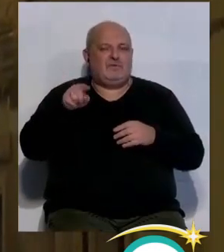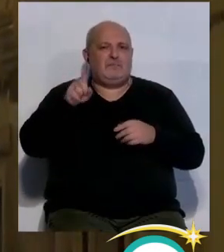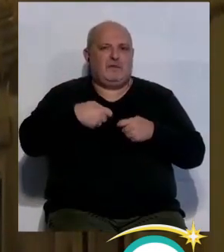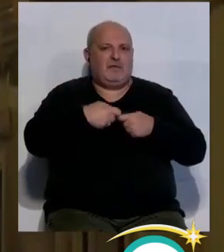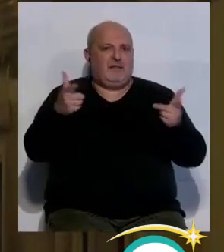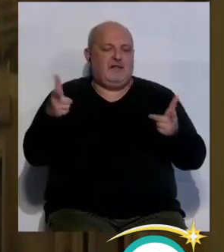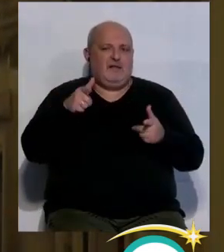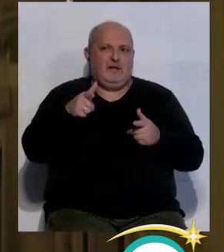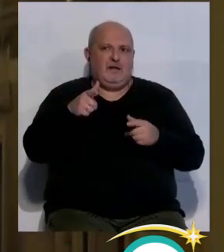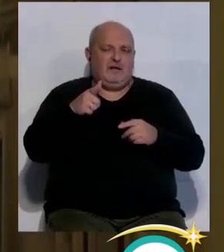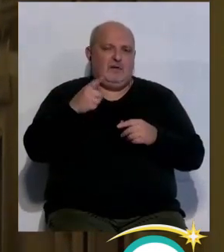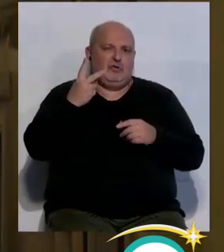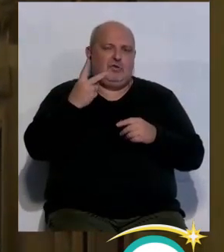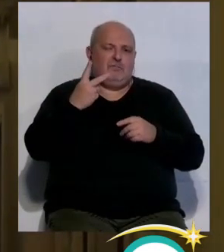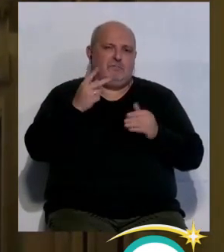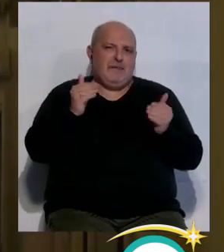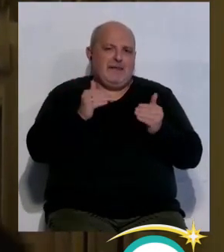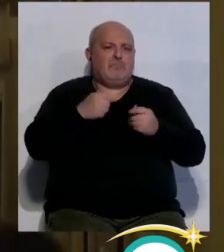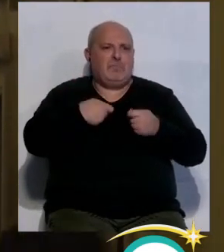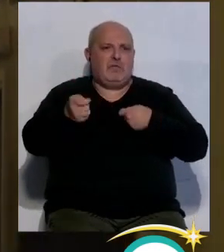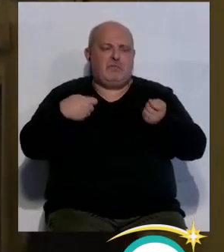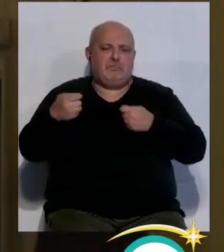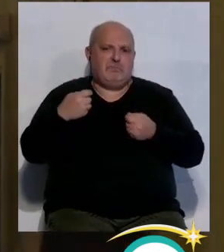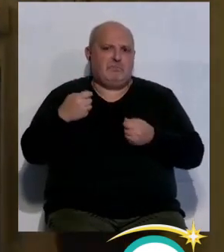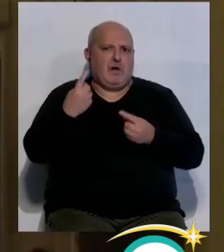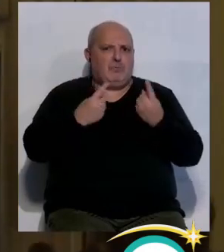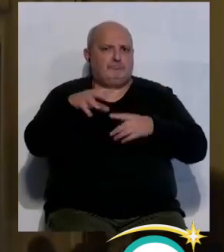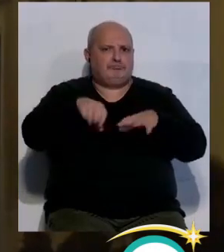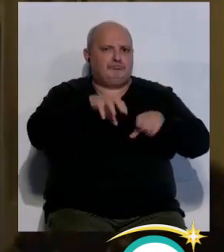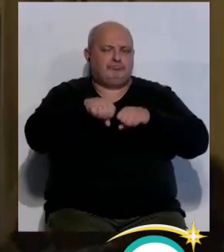dando en dosis pequeñas, pero que se están dando y se están recogiendo